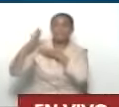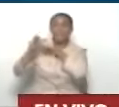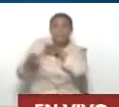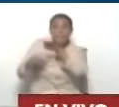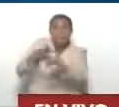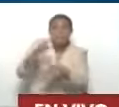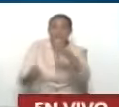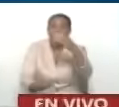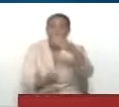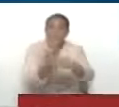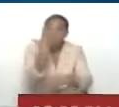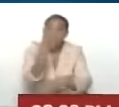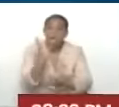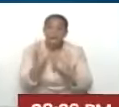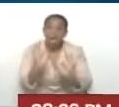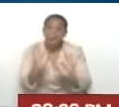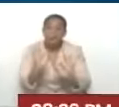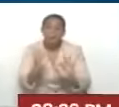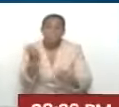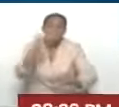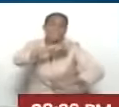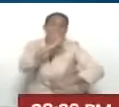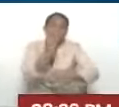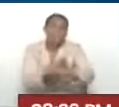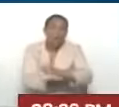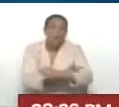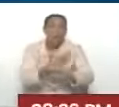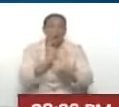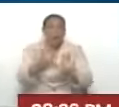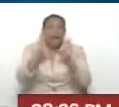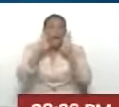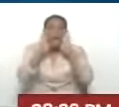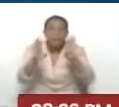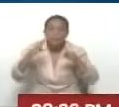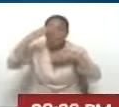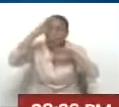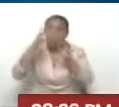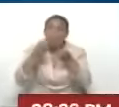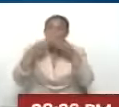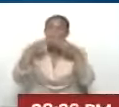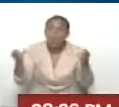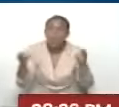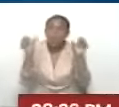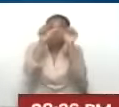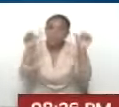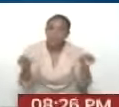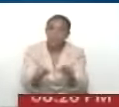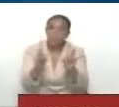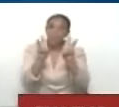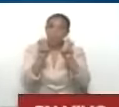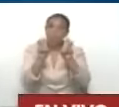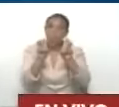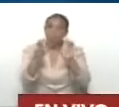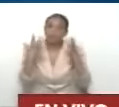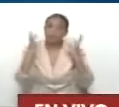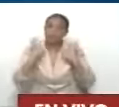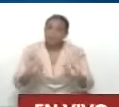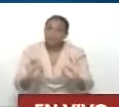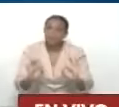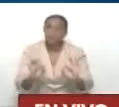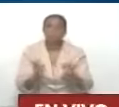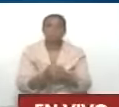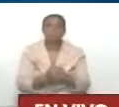para construir con mayor poder de atención pública el sistema nuevo integrado de